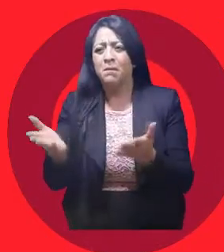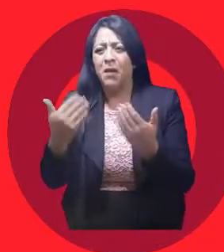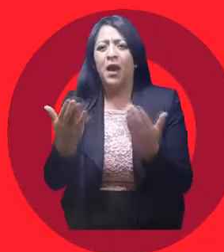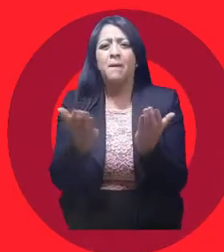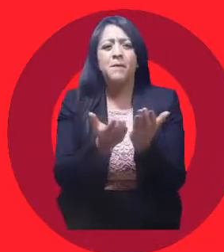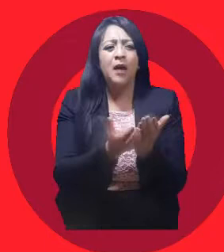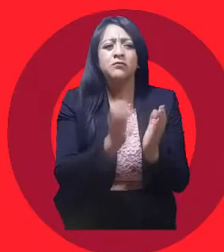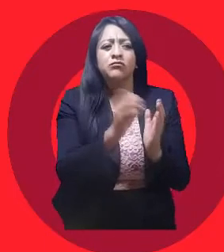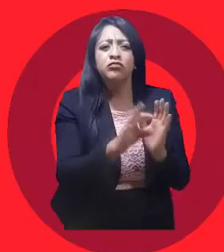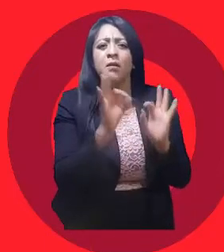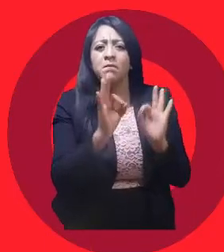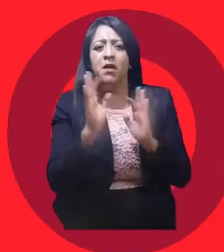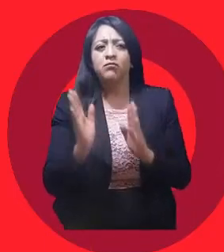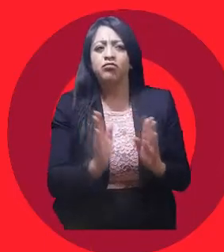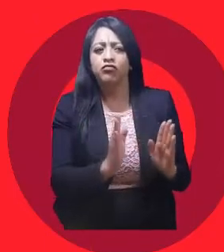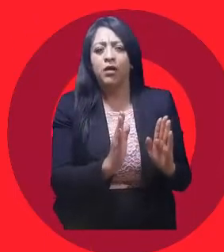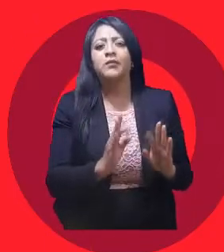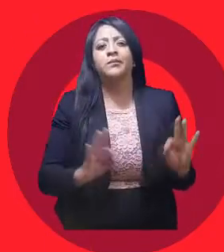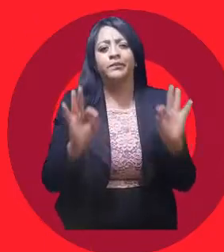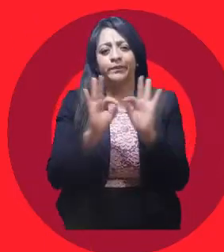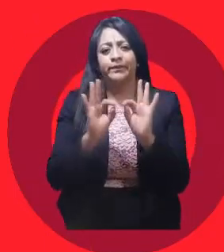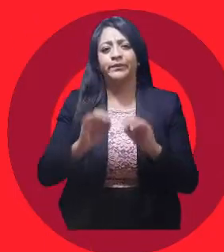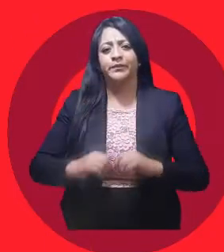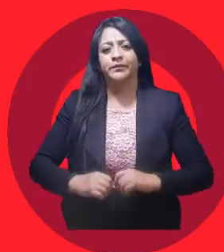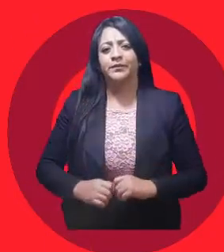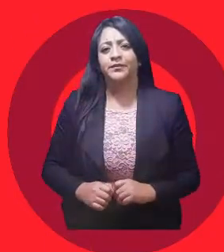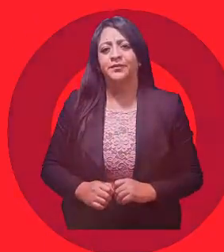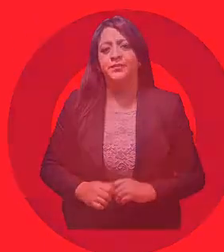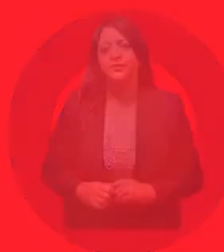sus residuos apropiadamente.